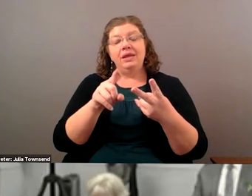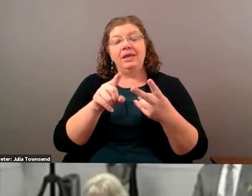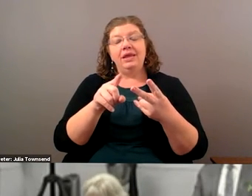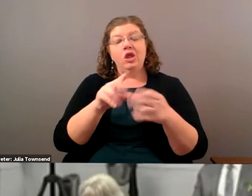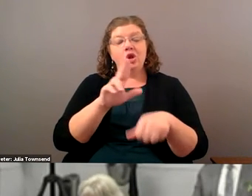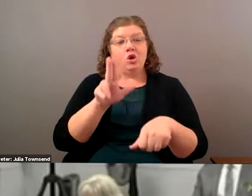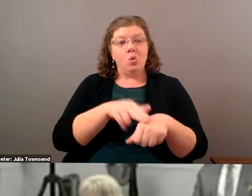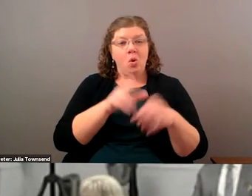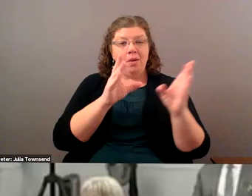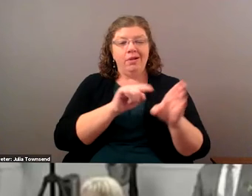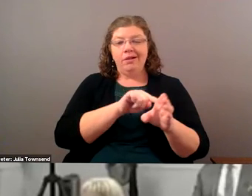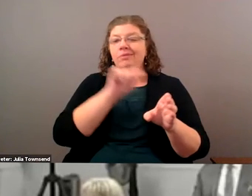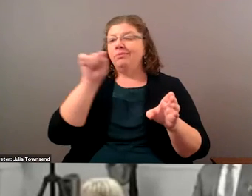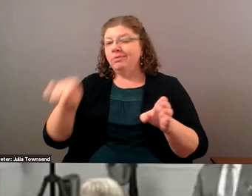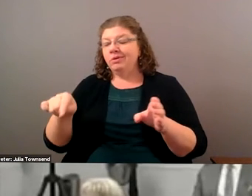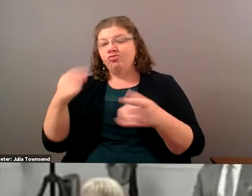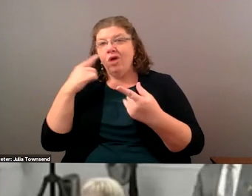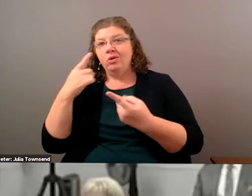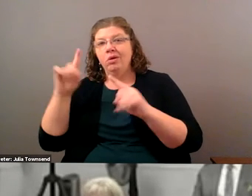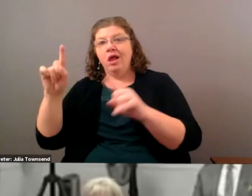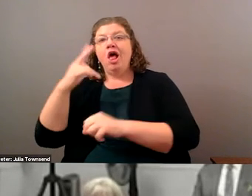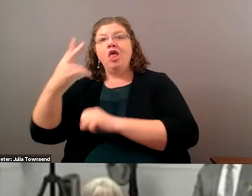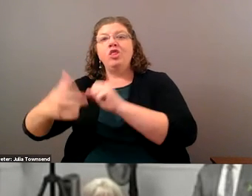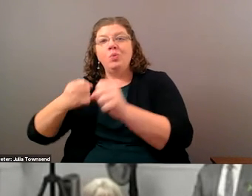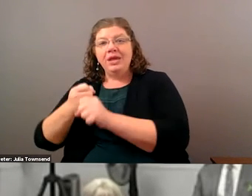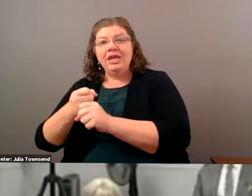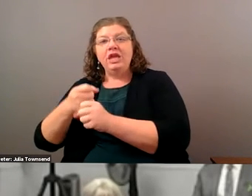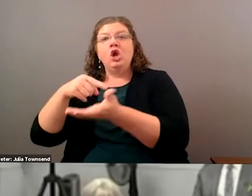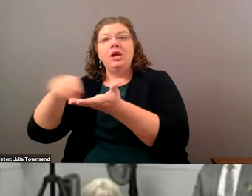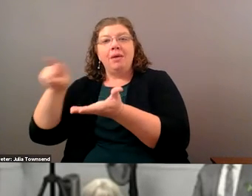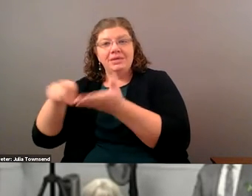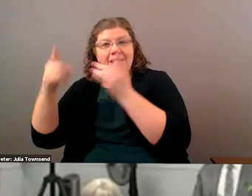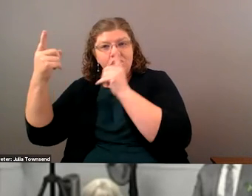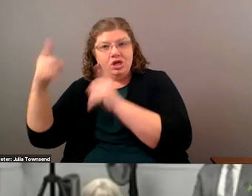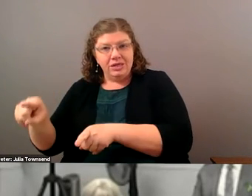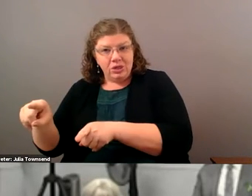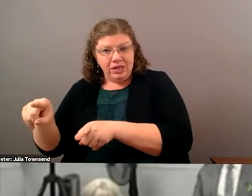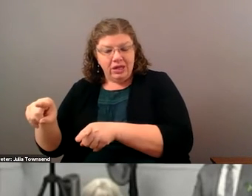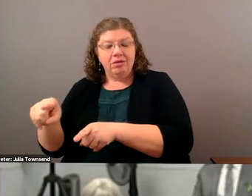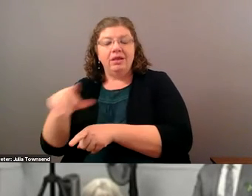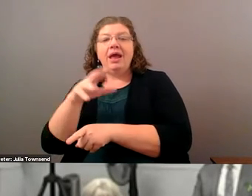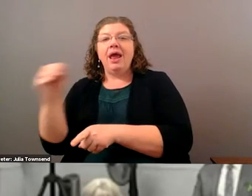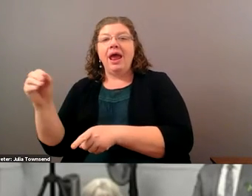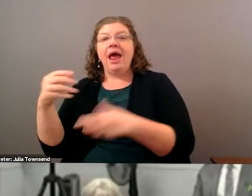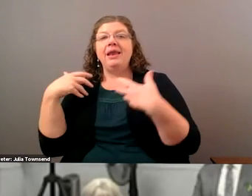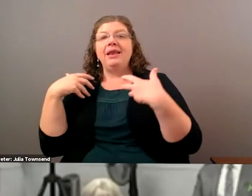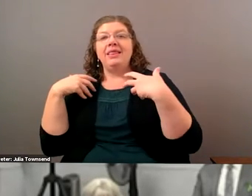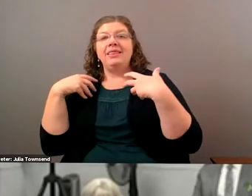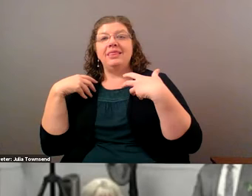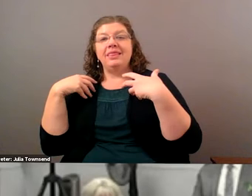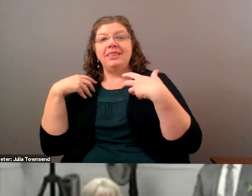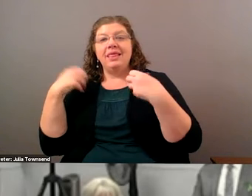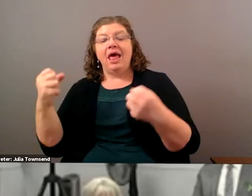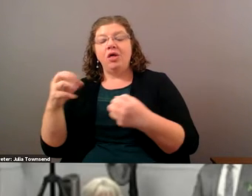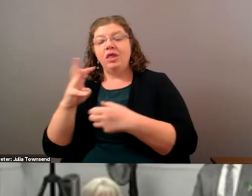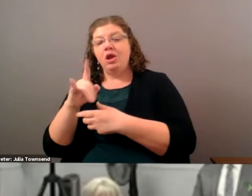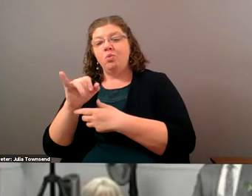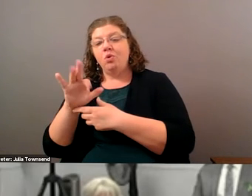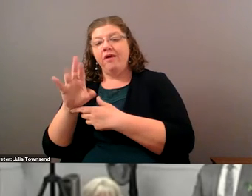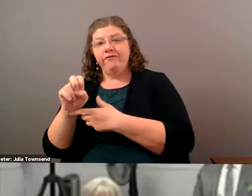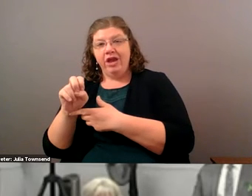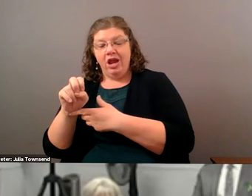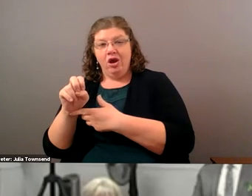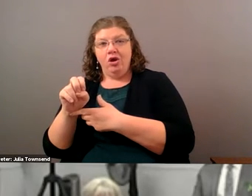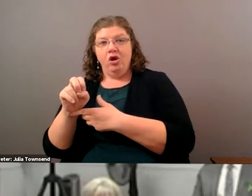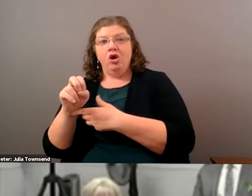una compensación de 3 años y para la salud y bienestar en su compensación es muy